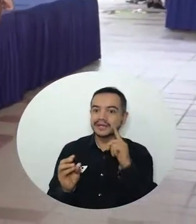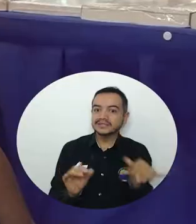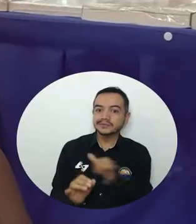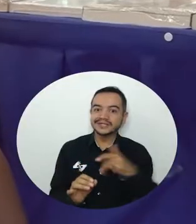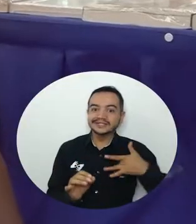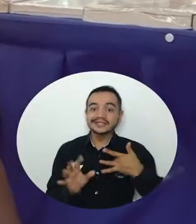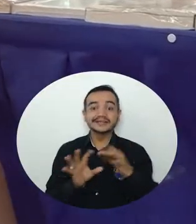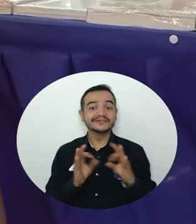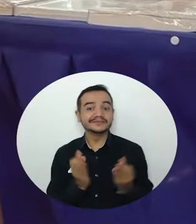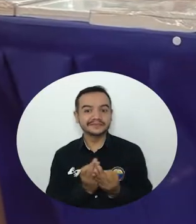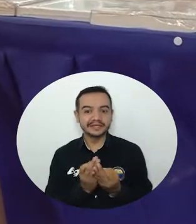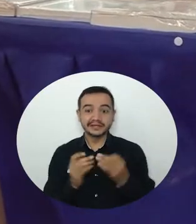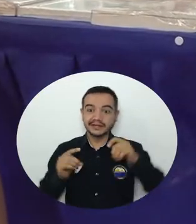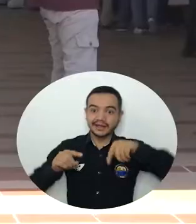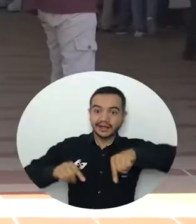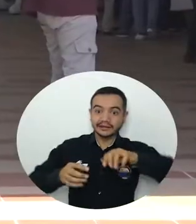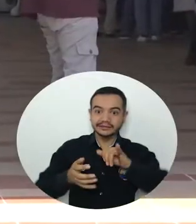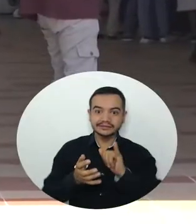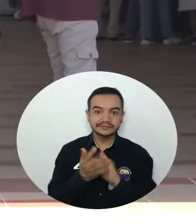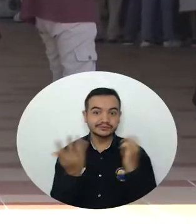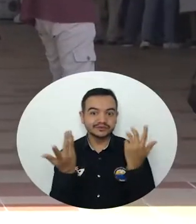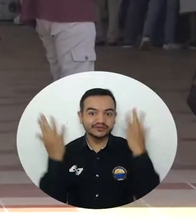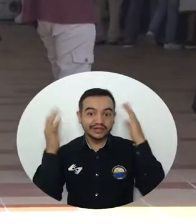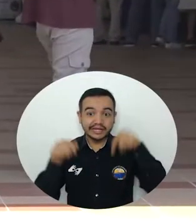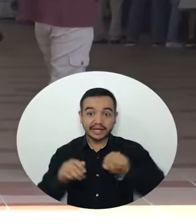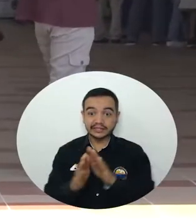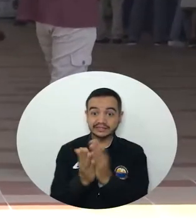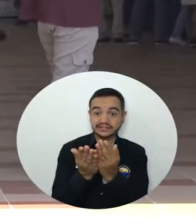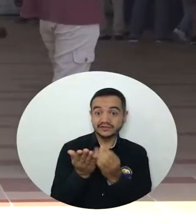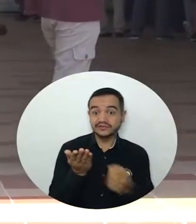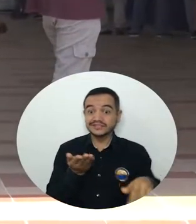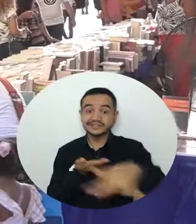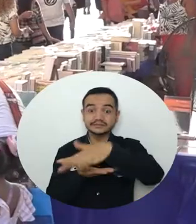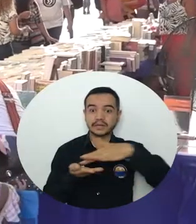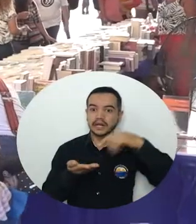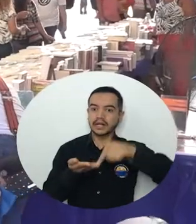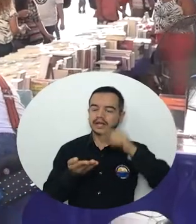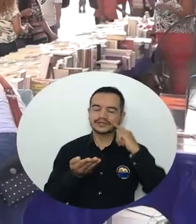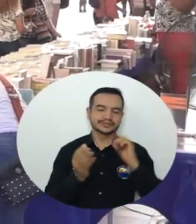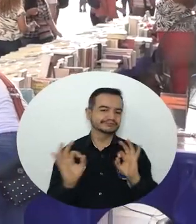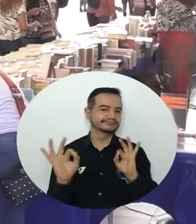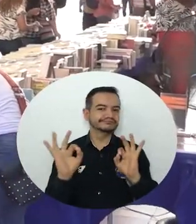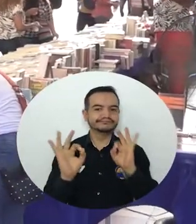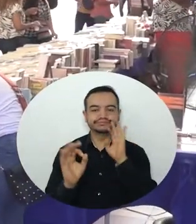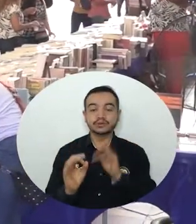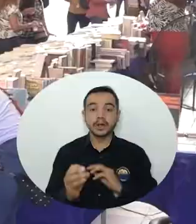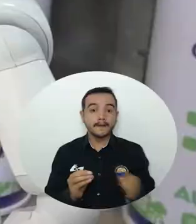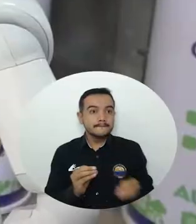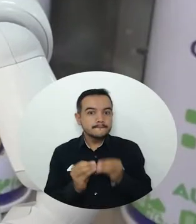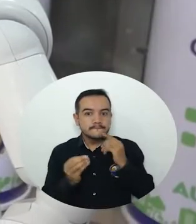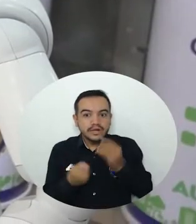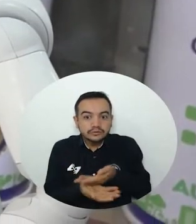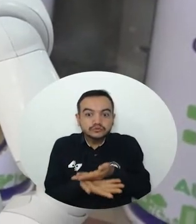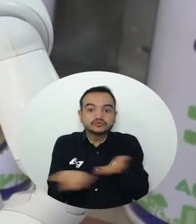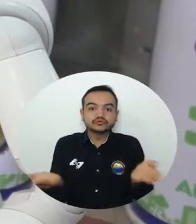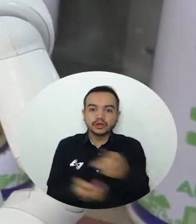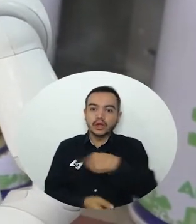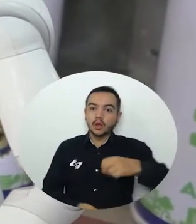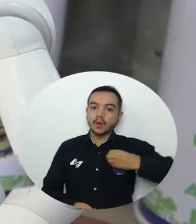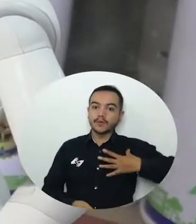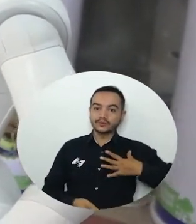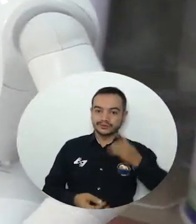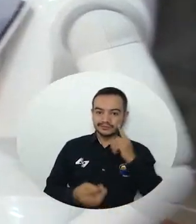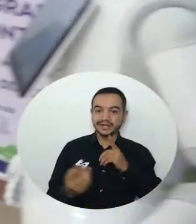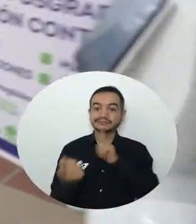Me alegra mucho que esta versión de la Feria del Libro está siendo todo un éxito y que ha brindado una excelente oportunidad